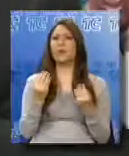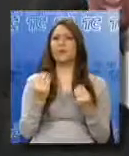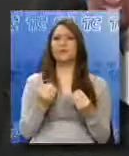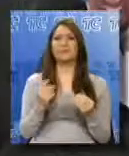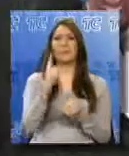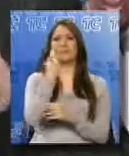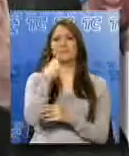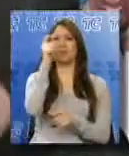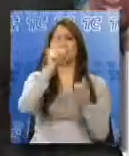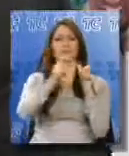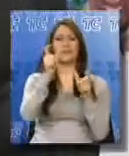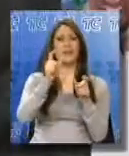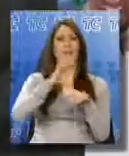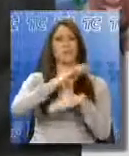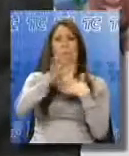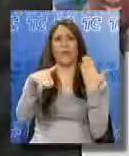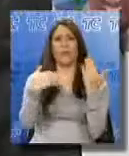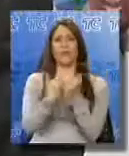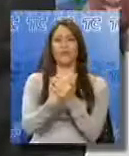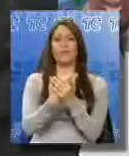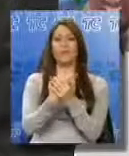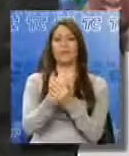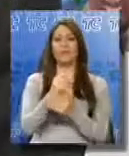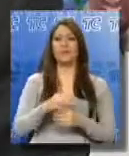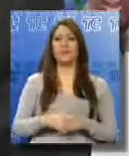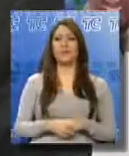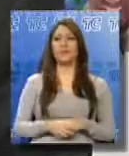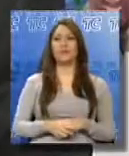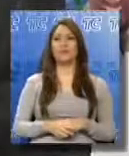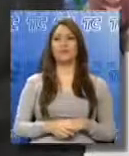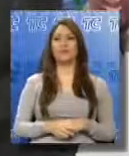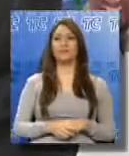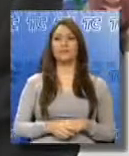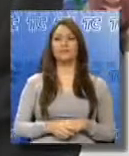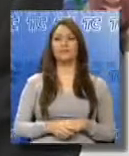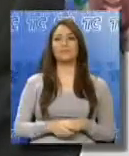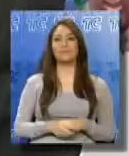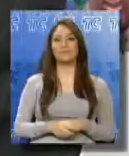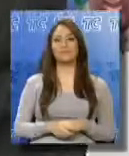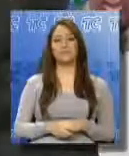que 1 millón de personas, entre 1 millón y 2 personas,